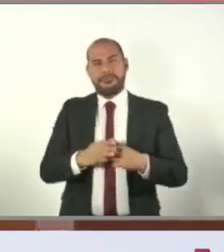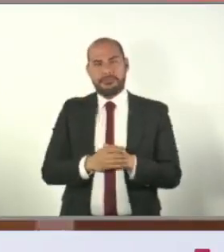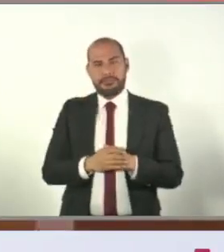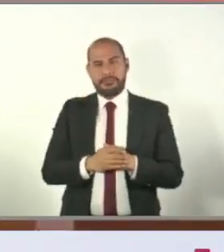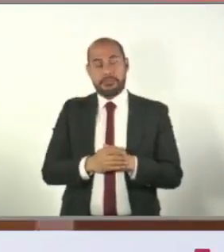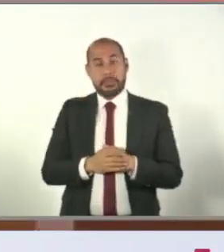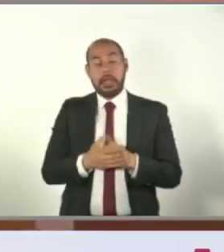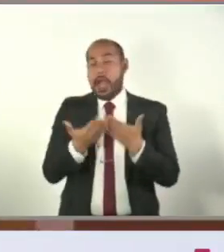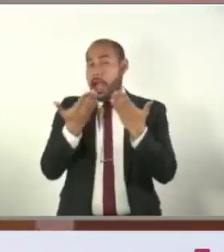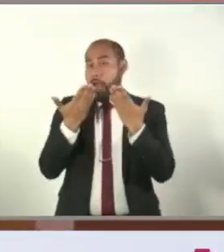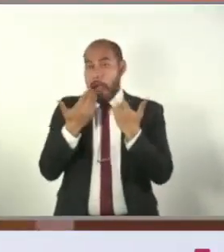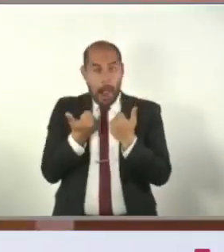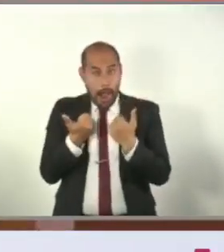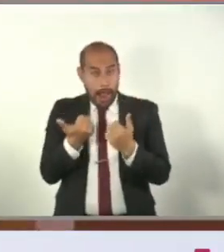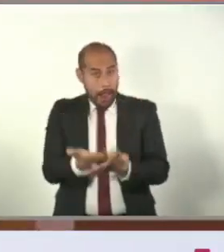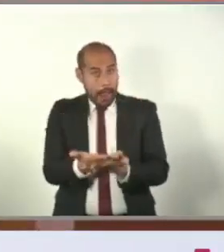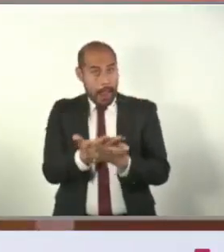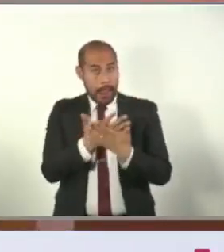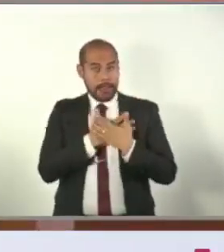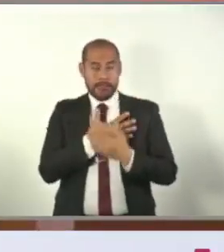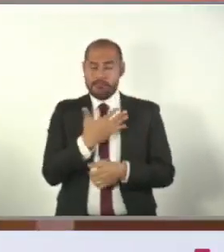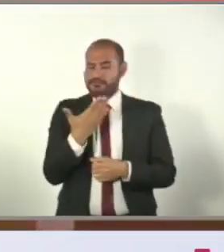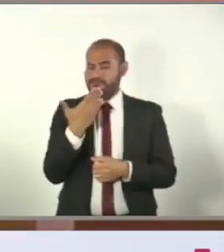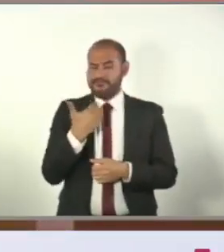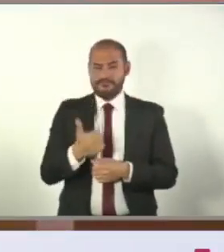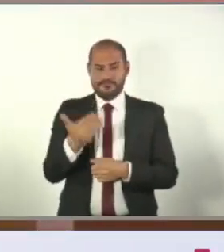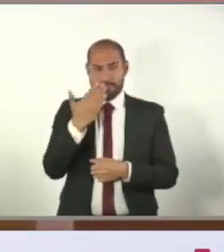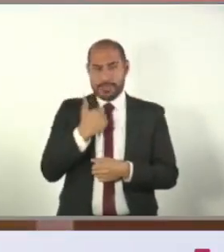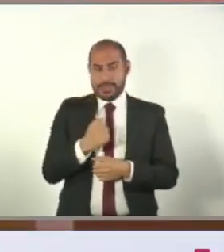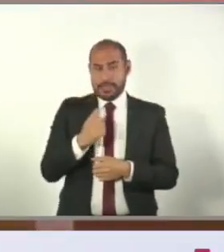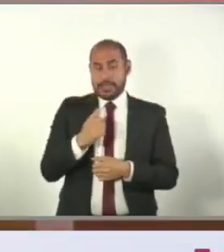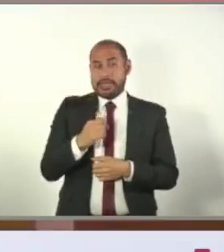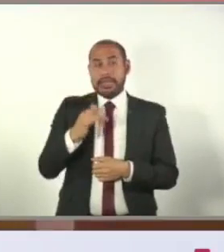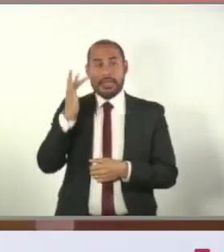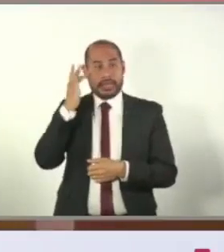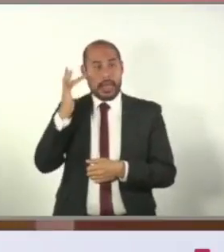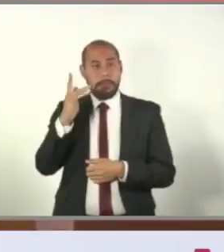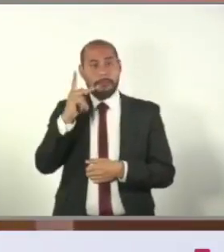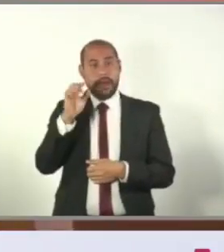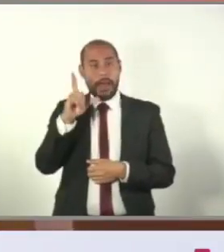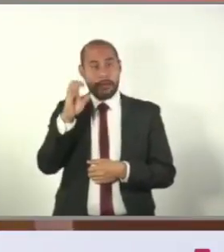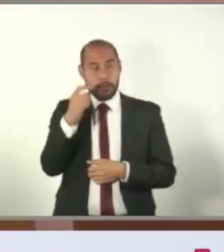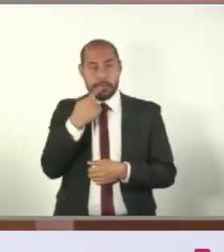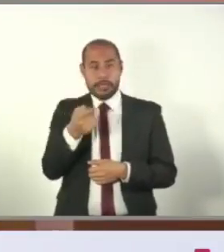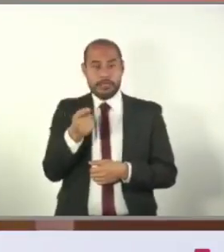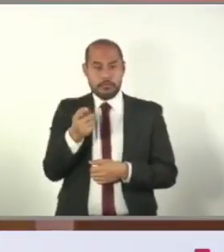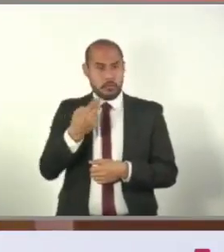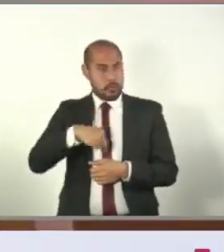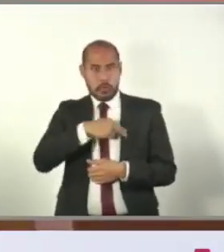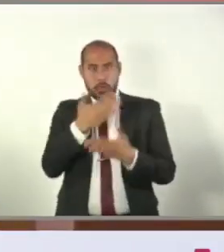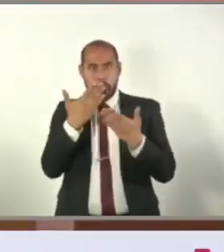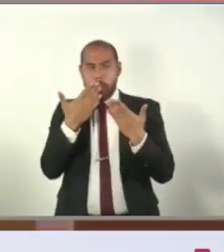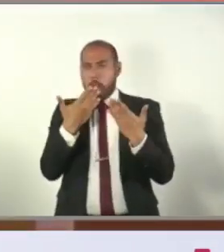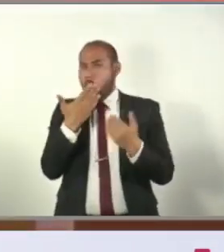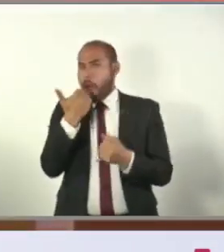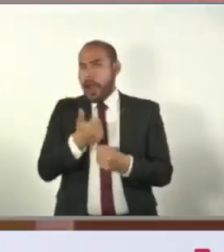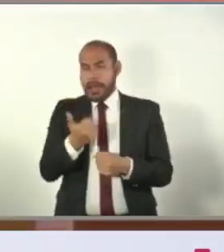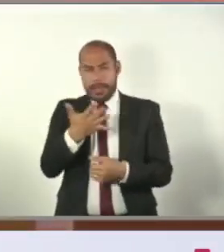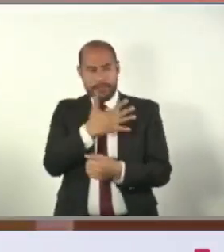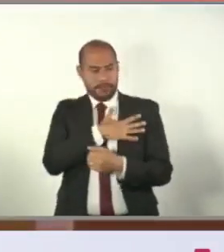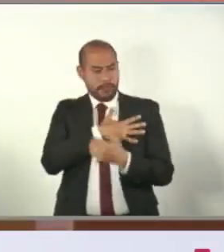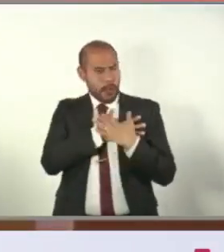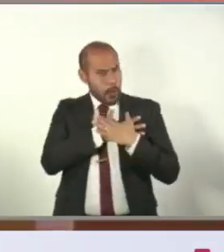Sin amor, nada somos, dice San Pablo. Y el mismo